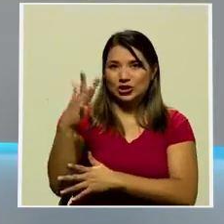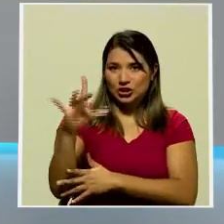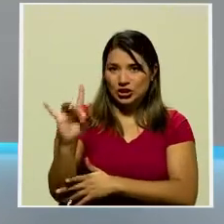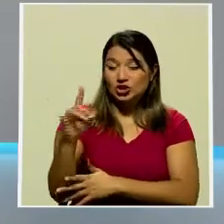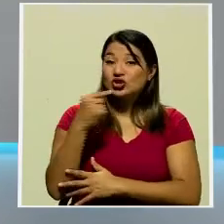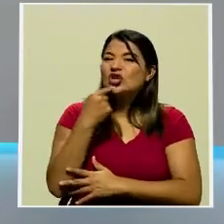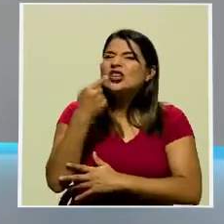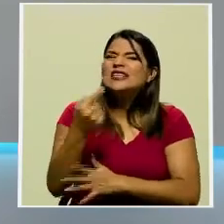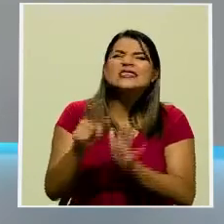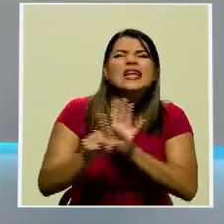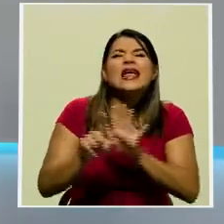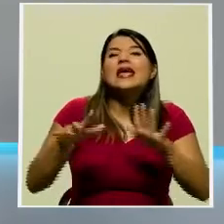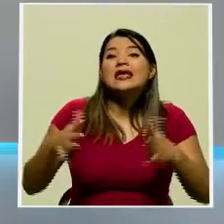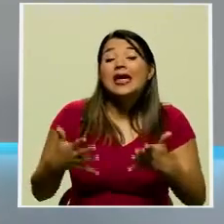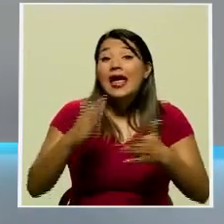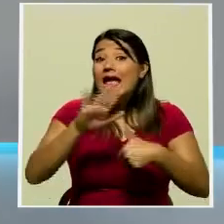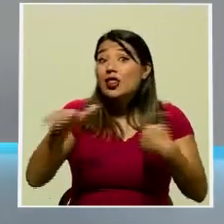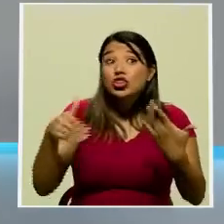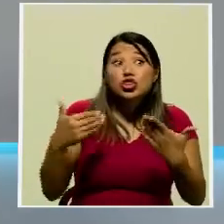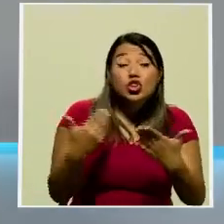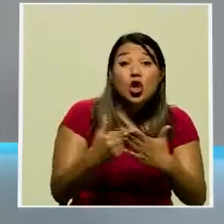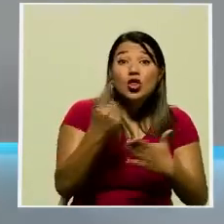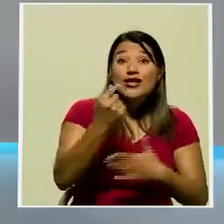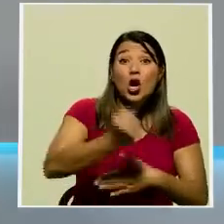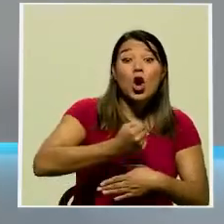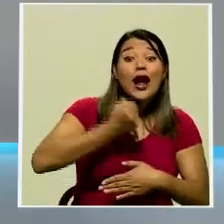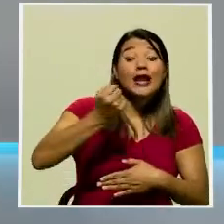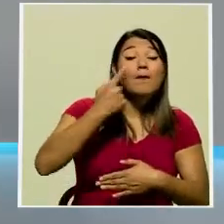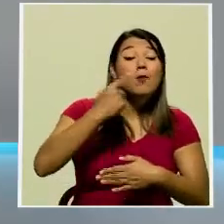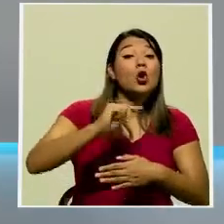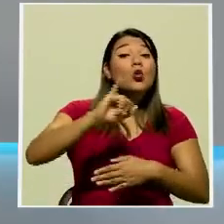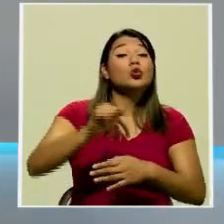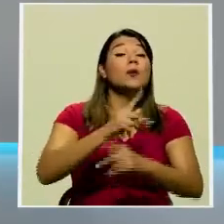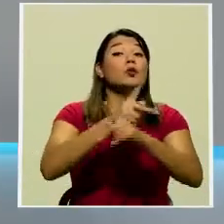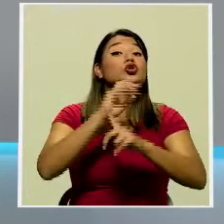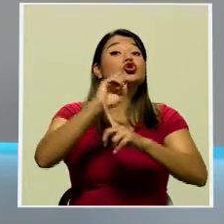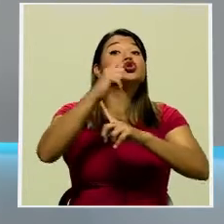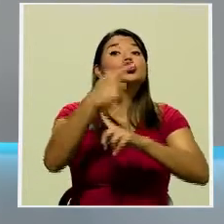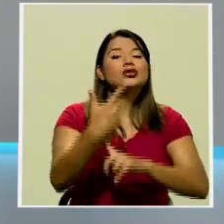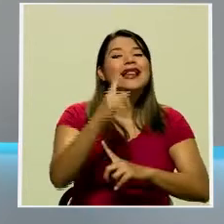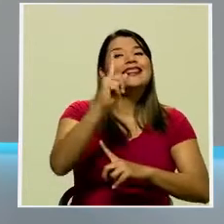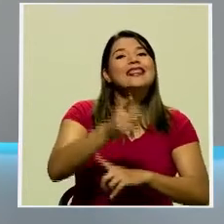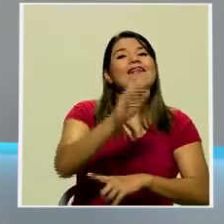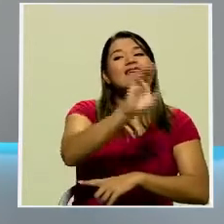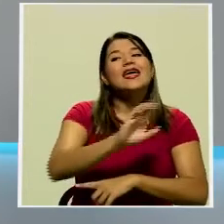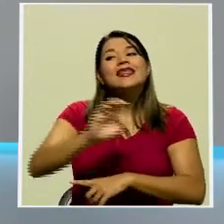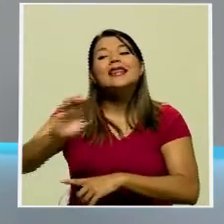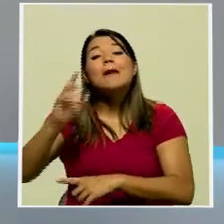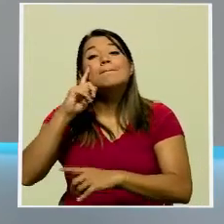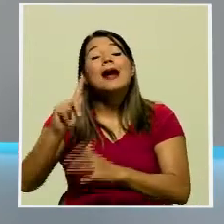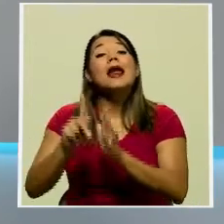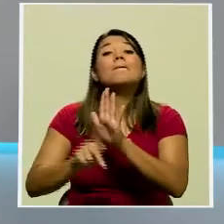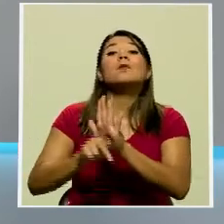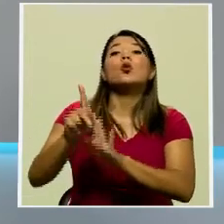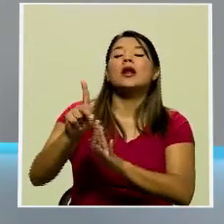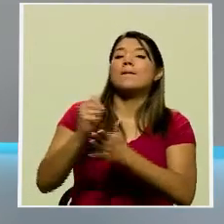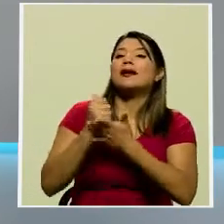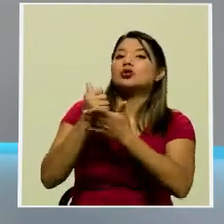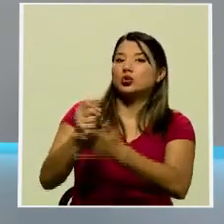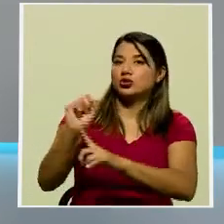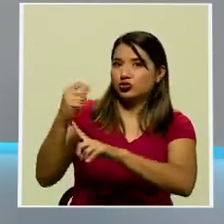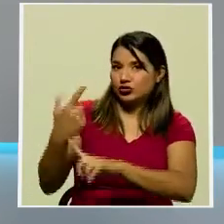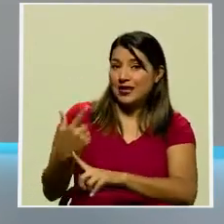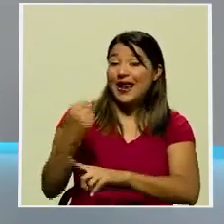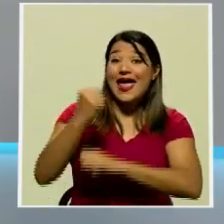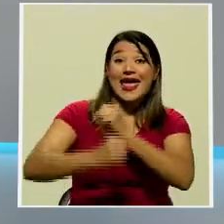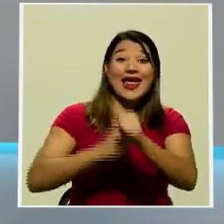estos excedentes deben trasladarse específicamente a programas de bien social. Solo el año anterior, por el tema de la pandemia,